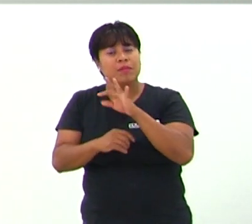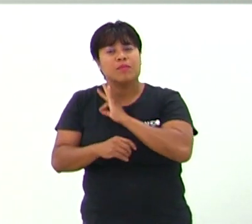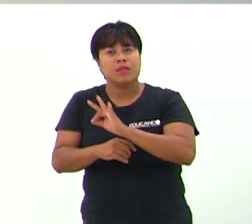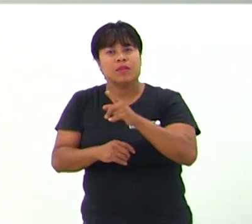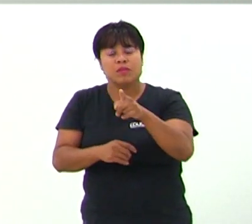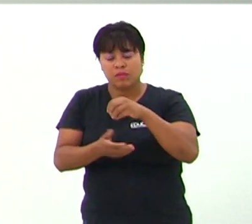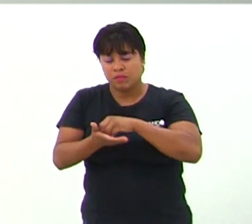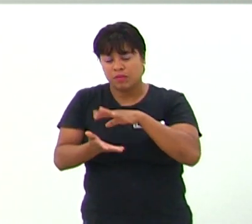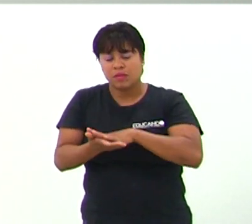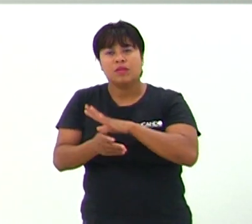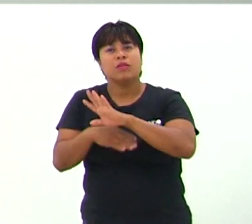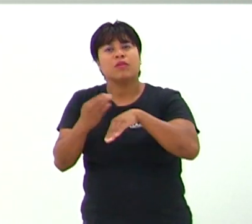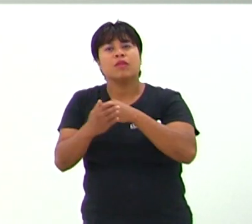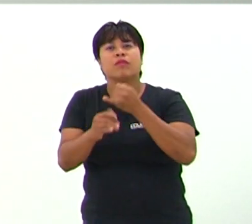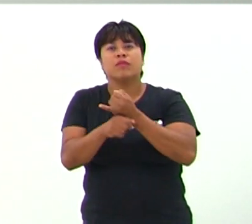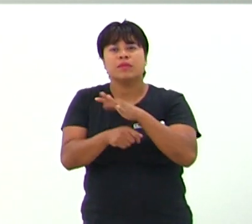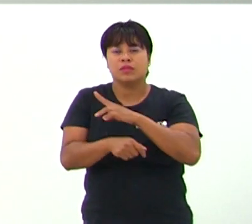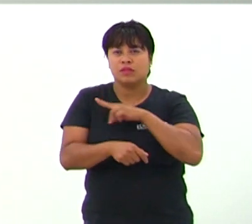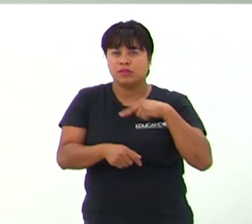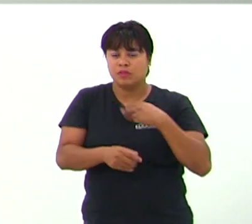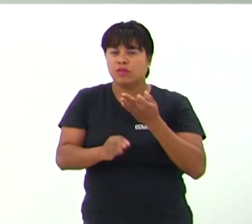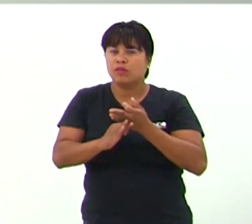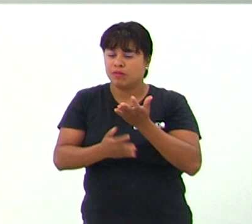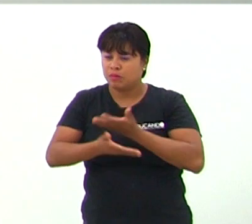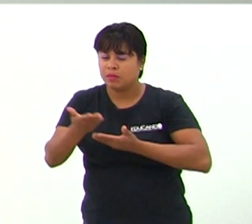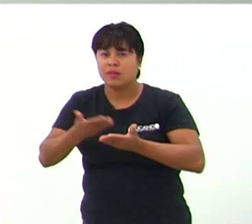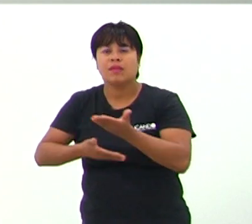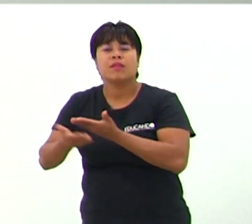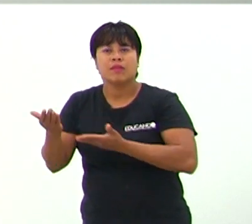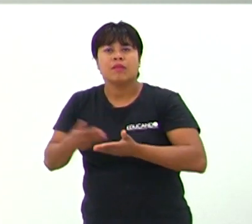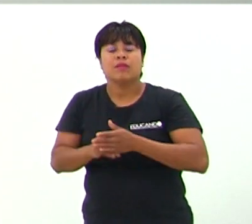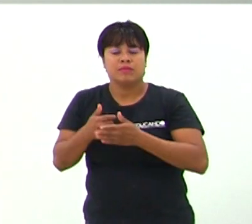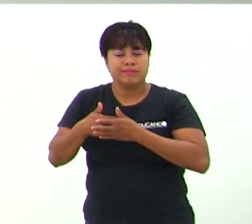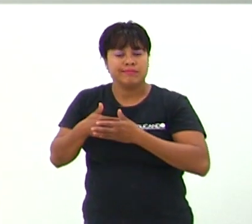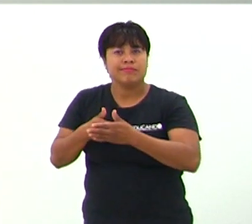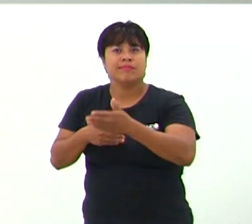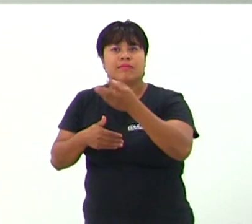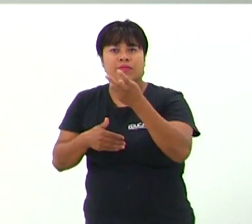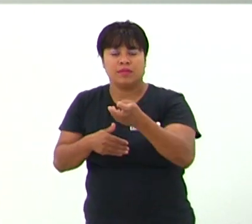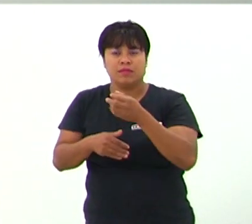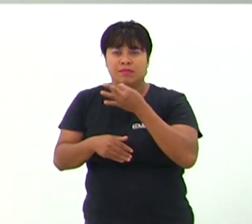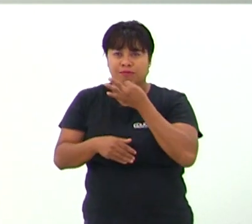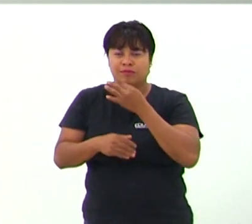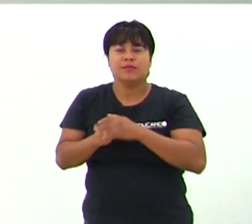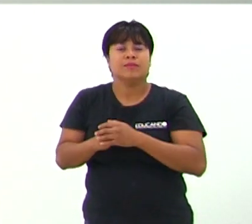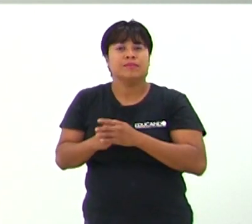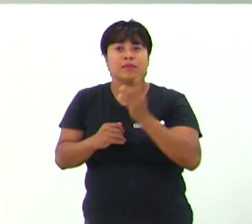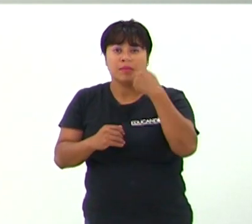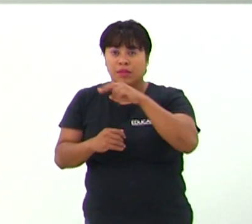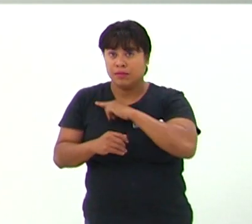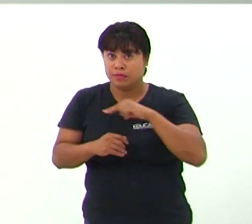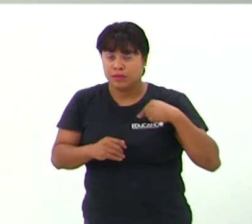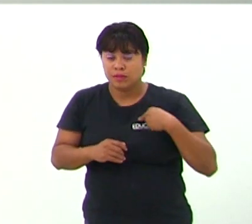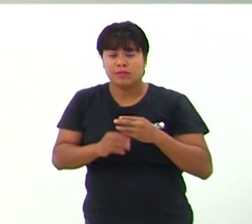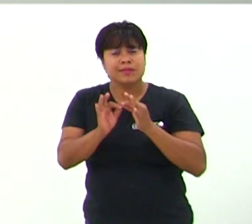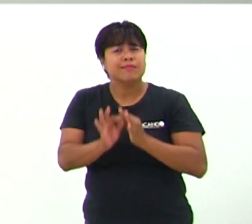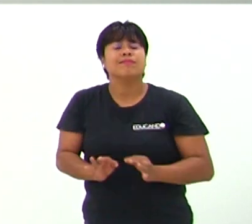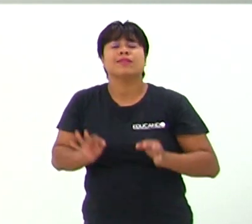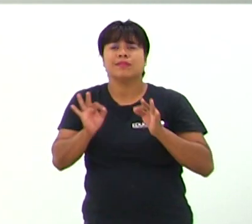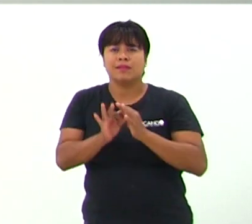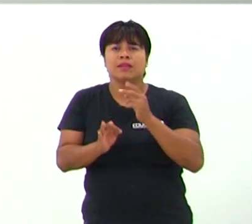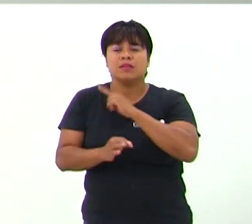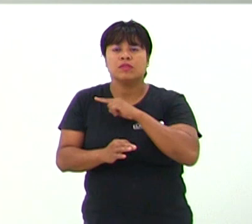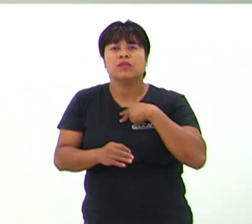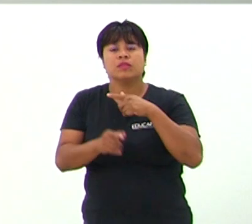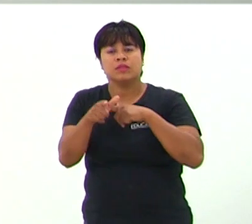estar anotando toda la información que vamos a estar compartiéndote a lo largo de todos estos minutos. Para nosotros es muy importante el que